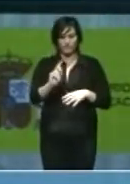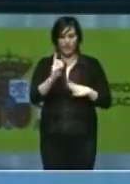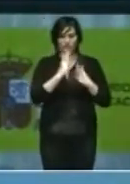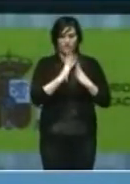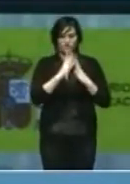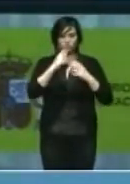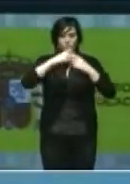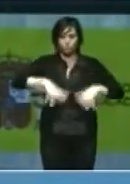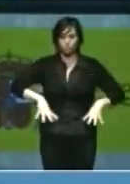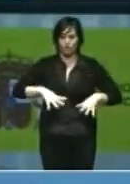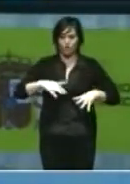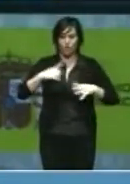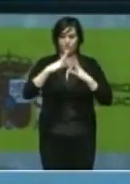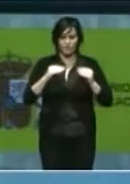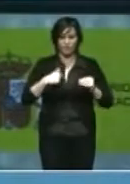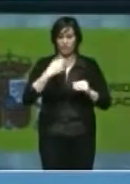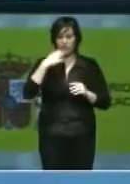que es la Universidad Libre de Berlín. Es decir, en el año